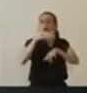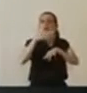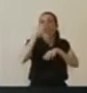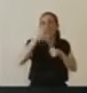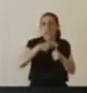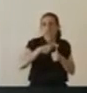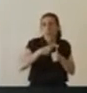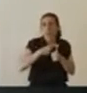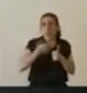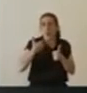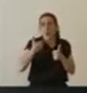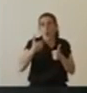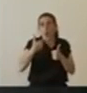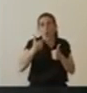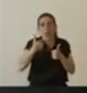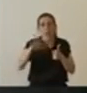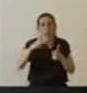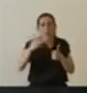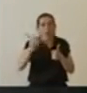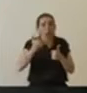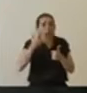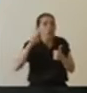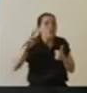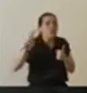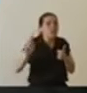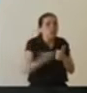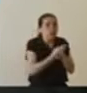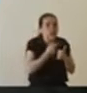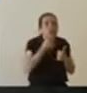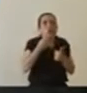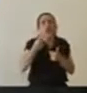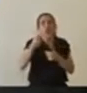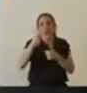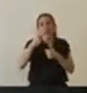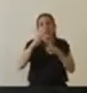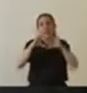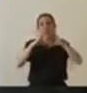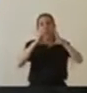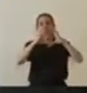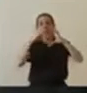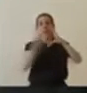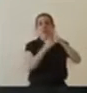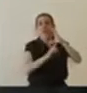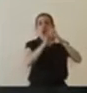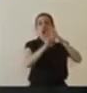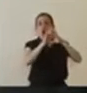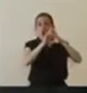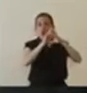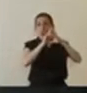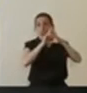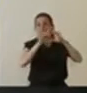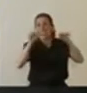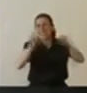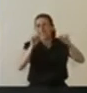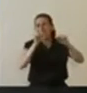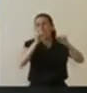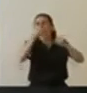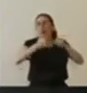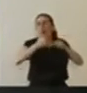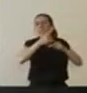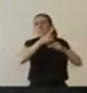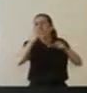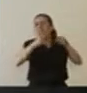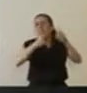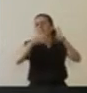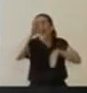morbilidad y mortalidad. En el hemisferio norte, en el periodo invernal que está terminando, murieron probablemente cientos de miles de